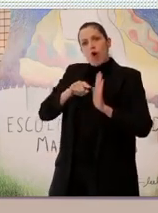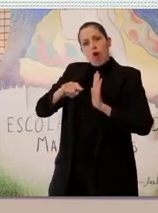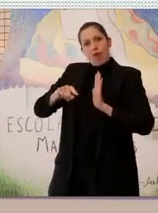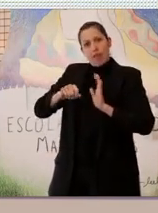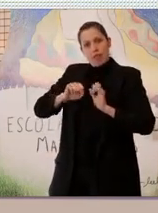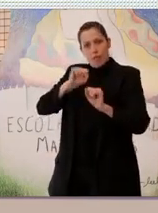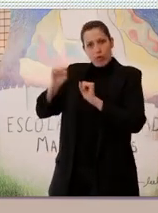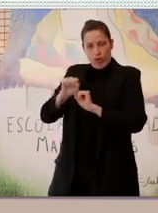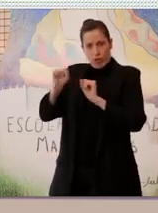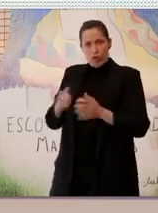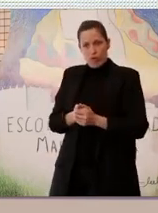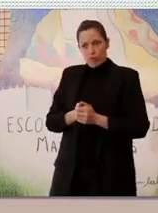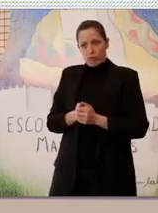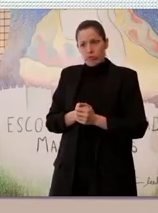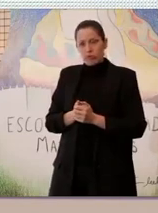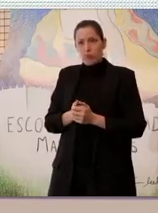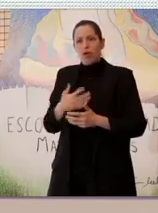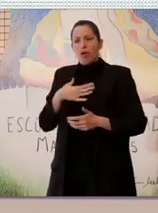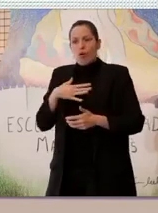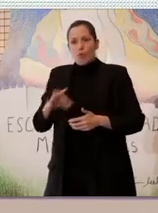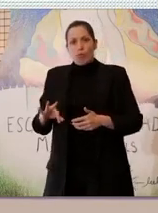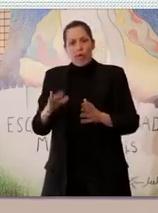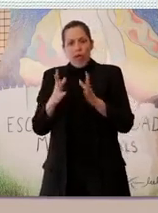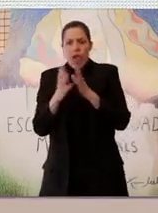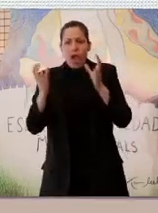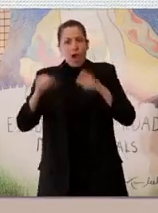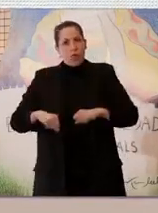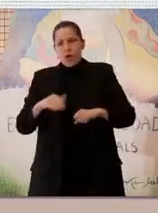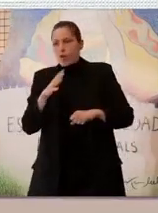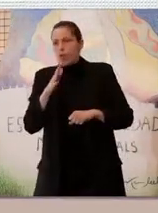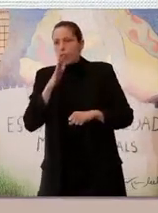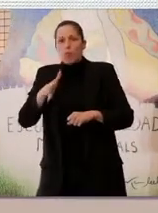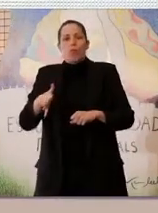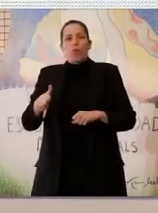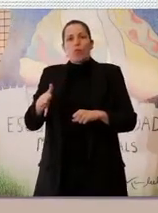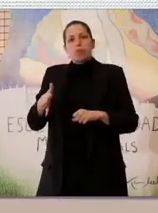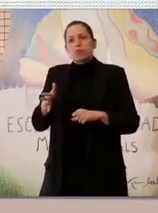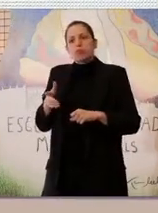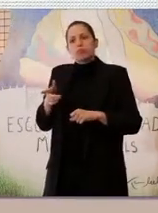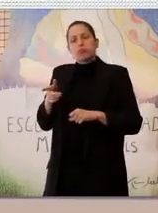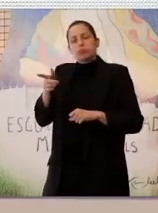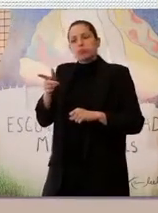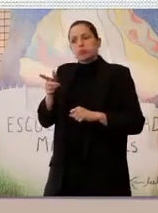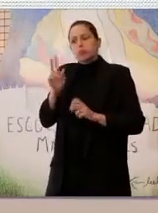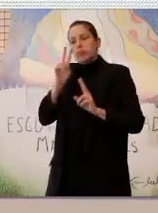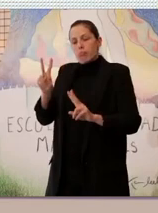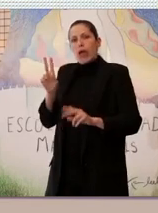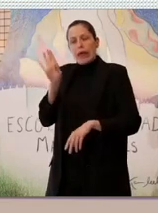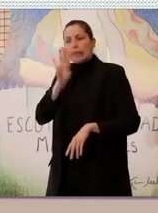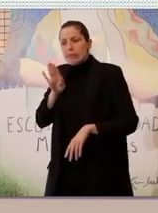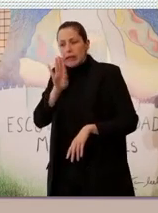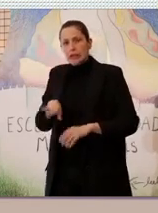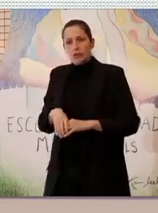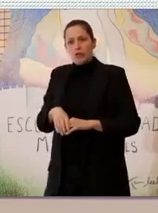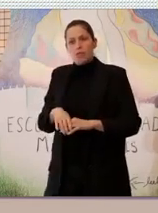también tome la decisión de acordar una orden de protección en atención a las circunstancias concurrentes, porque vea que hay indicios de delito y además una situación objetiva